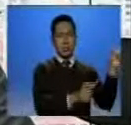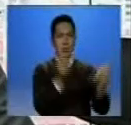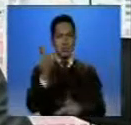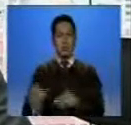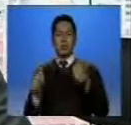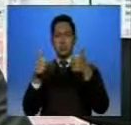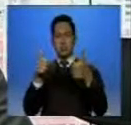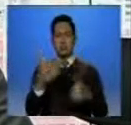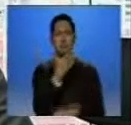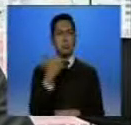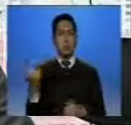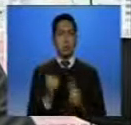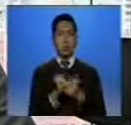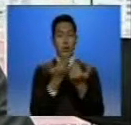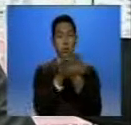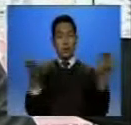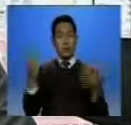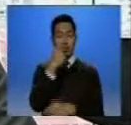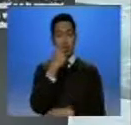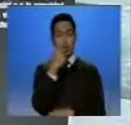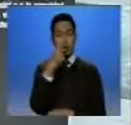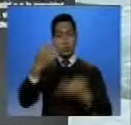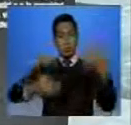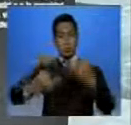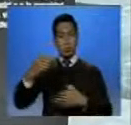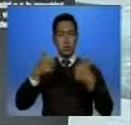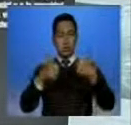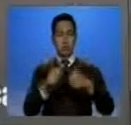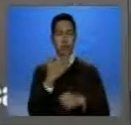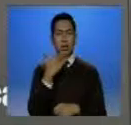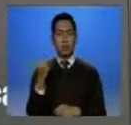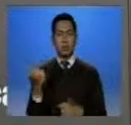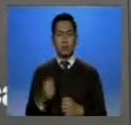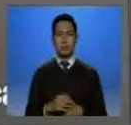que están interesadas en el sistema de justicia. Estefanía Montes de Oca, Gama Noticias.